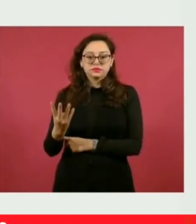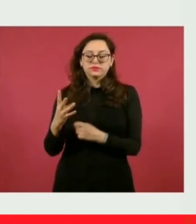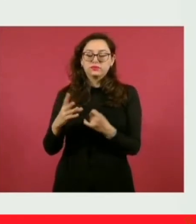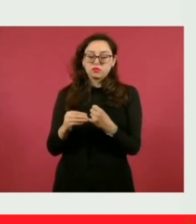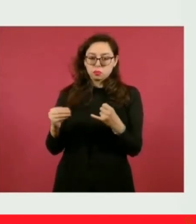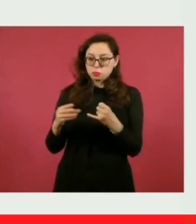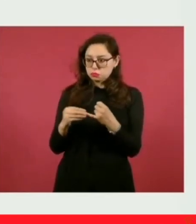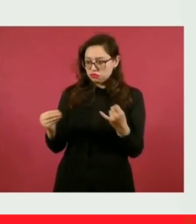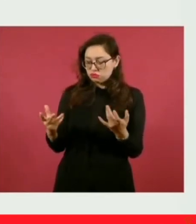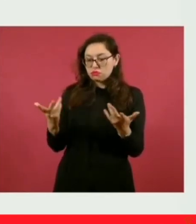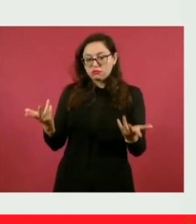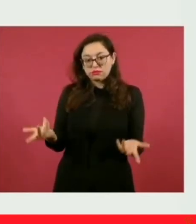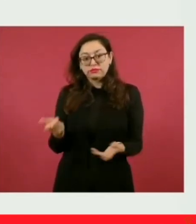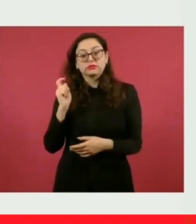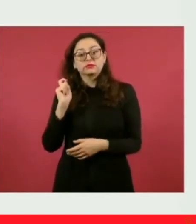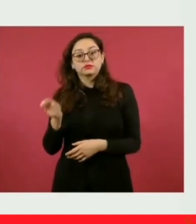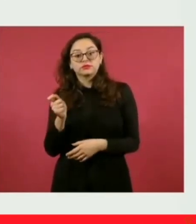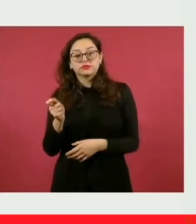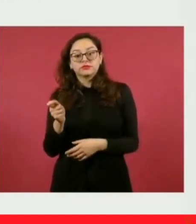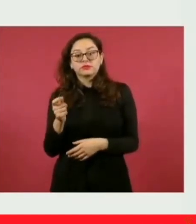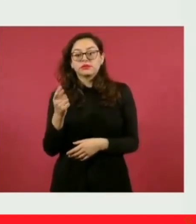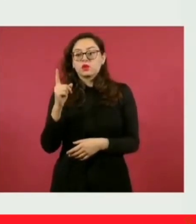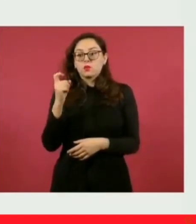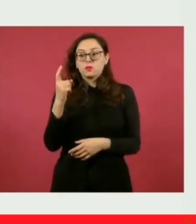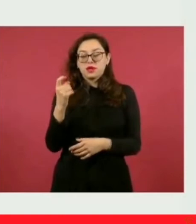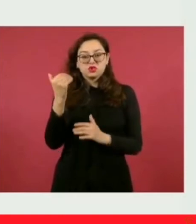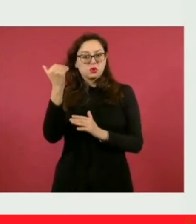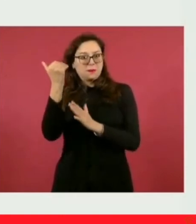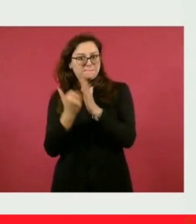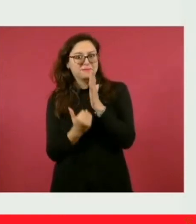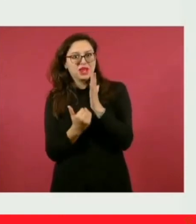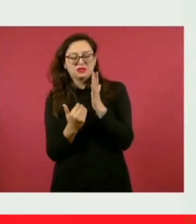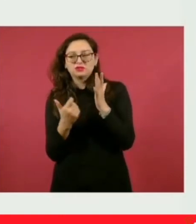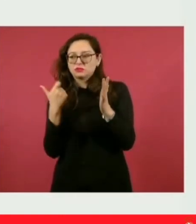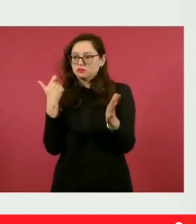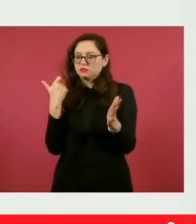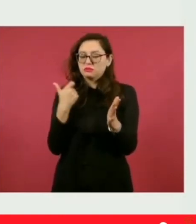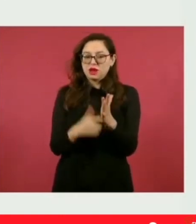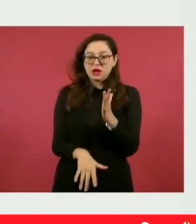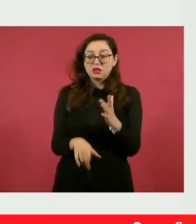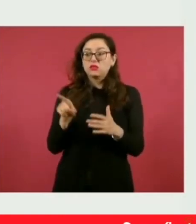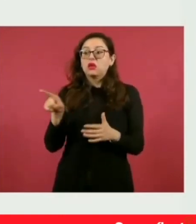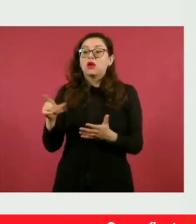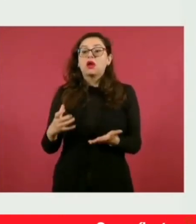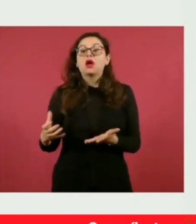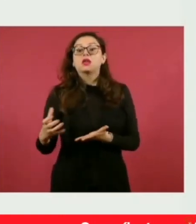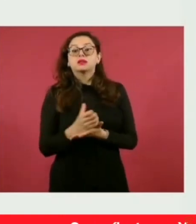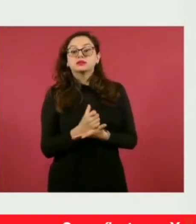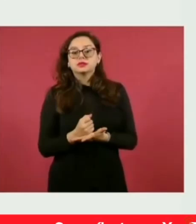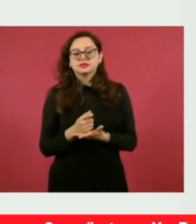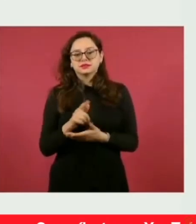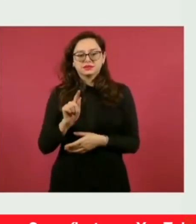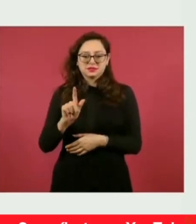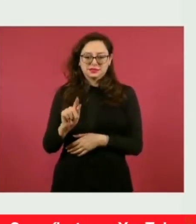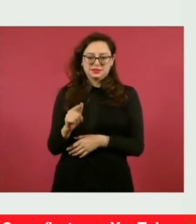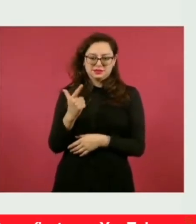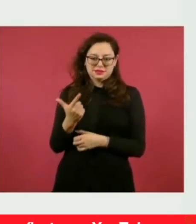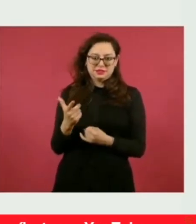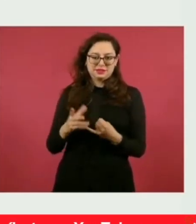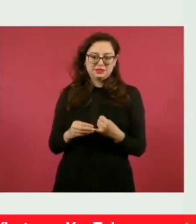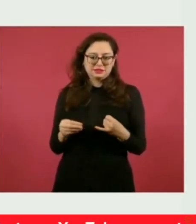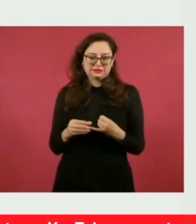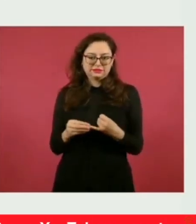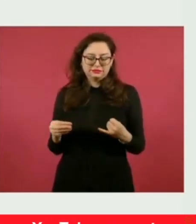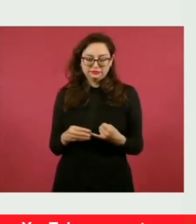1 peso con 35 centavos por debajo del promedio y únicamente 77 centavos de ganancia. Les comentaba,